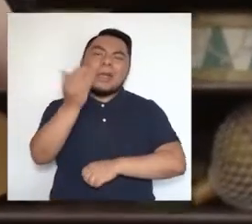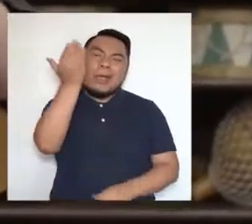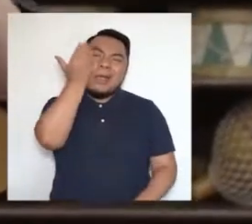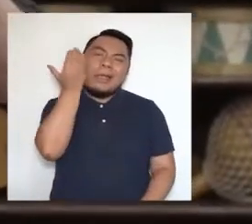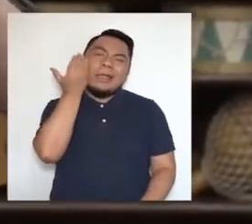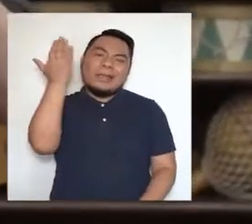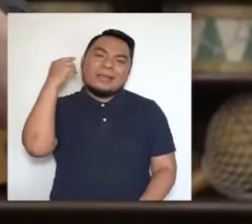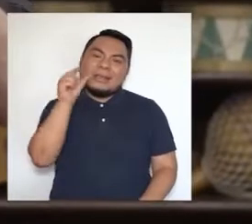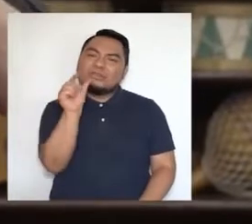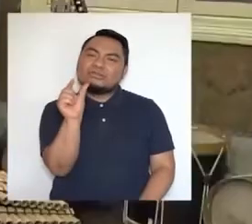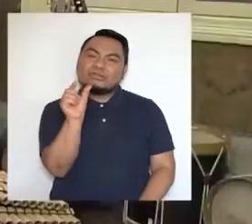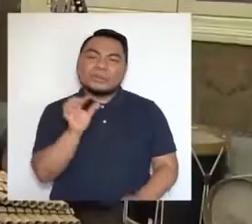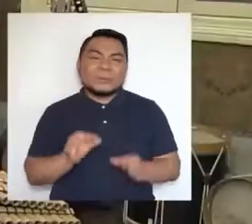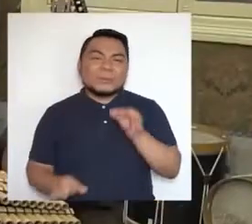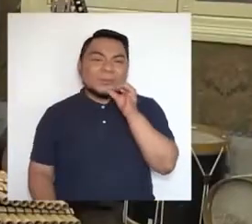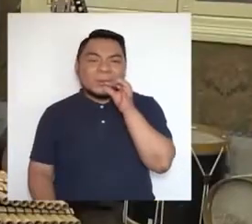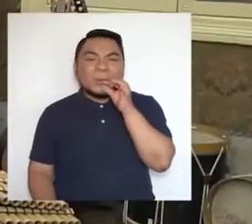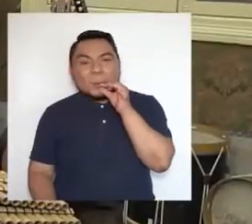antiguo, tan chiquito.